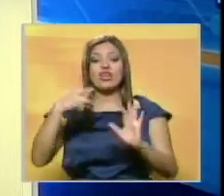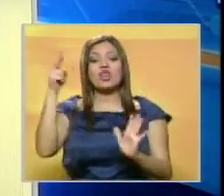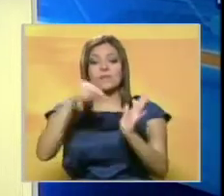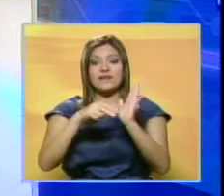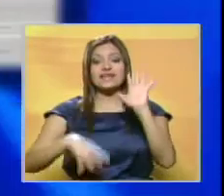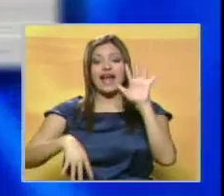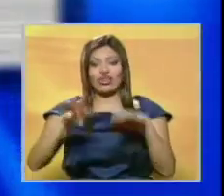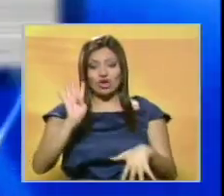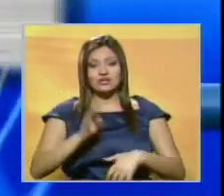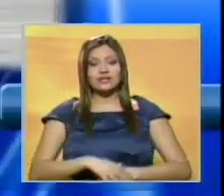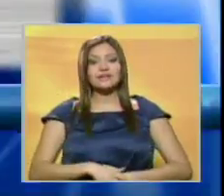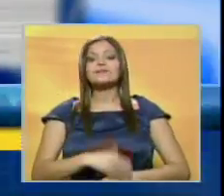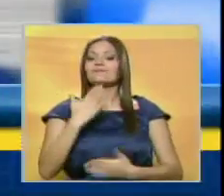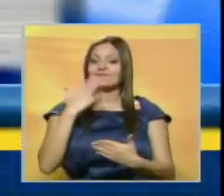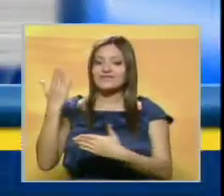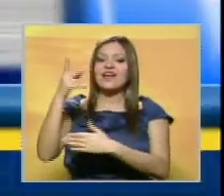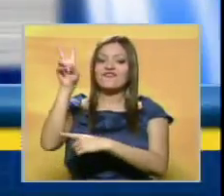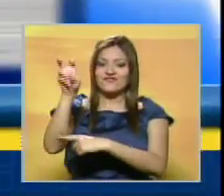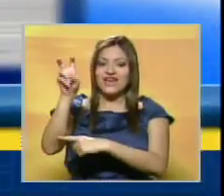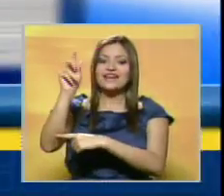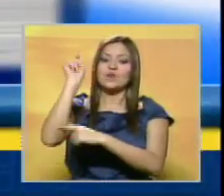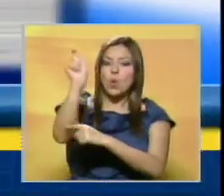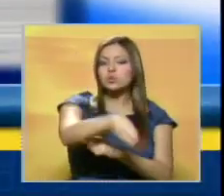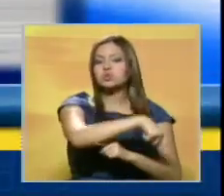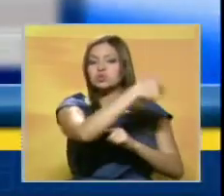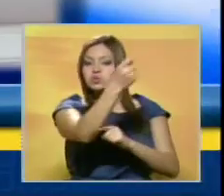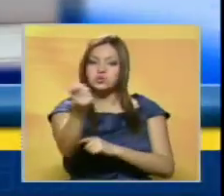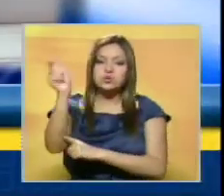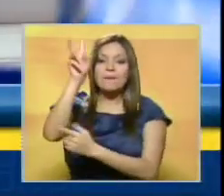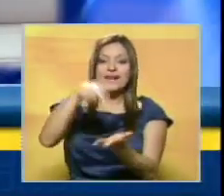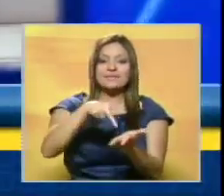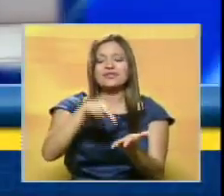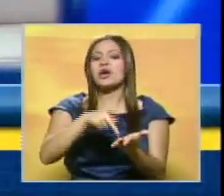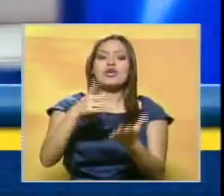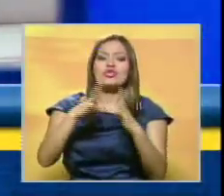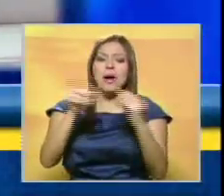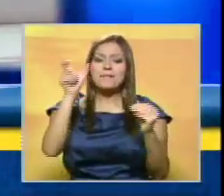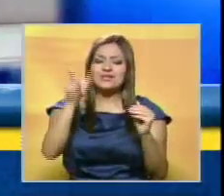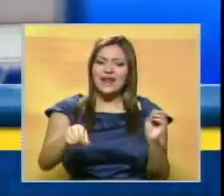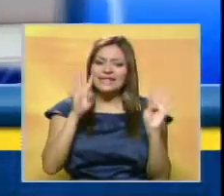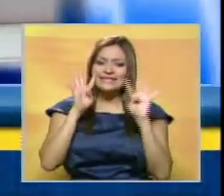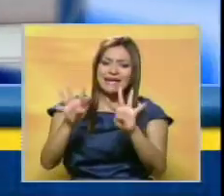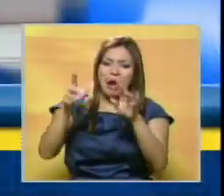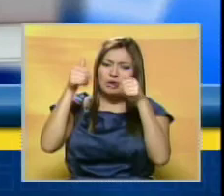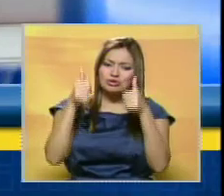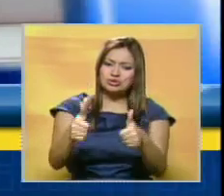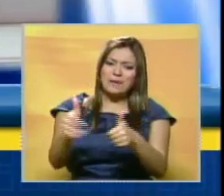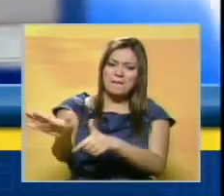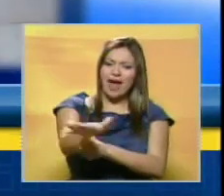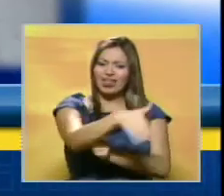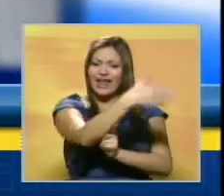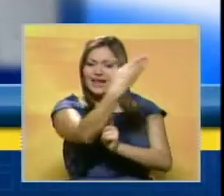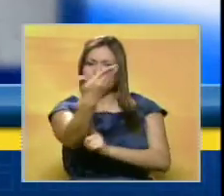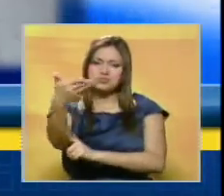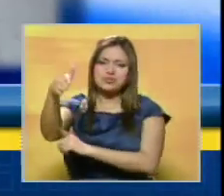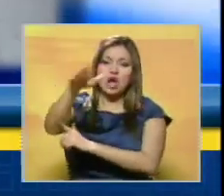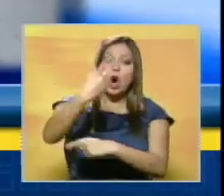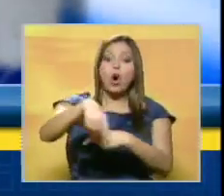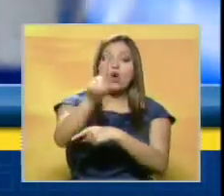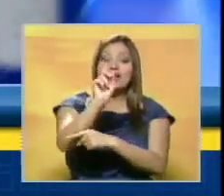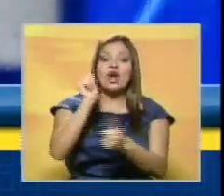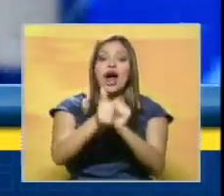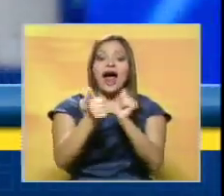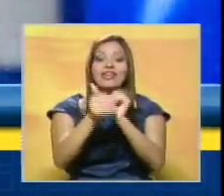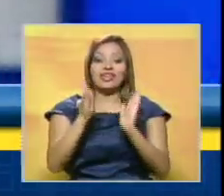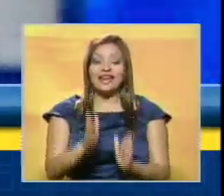2014. Pardo desfiló el pasado viernes en la inauguración del certamen, fue la sensación al llevar nuestra bandera, siendo el único atleta que